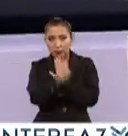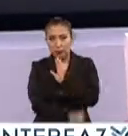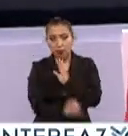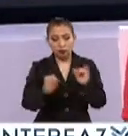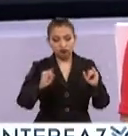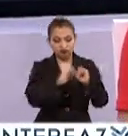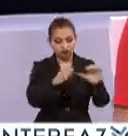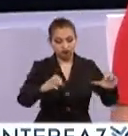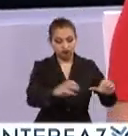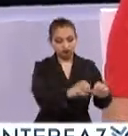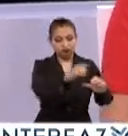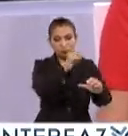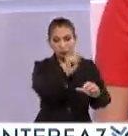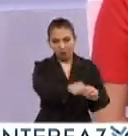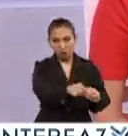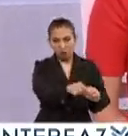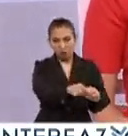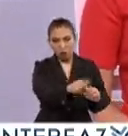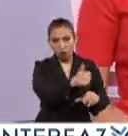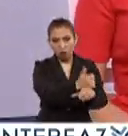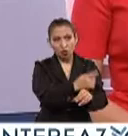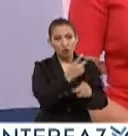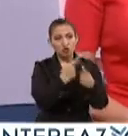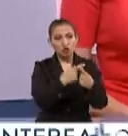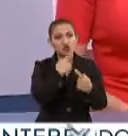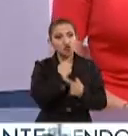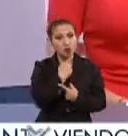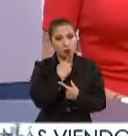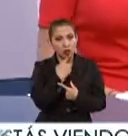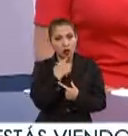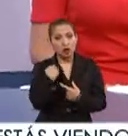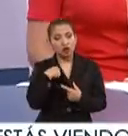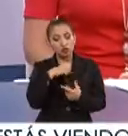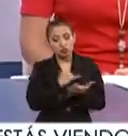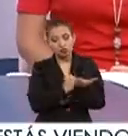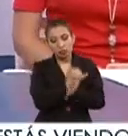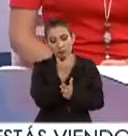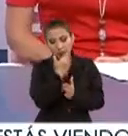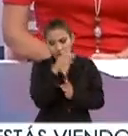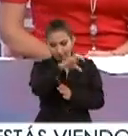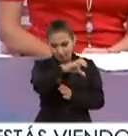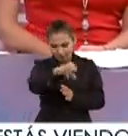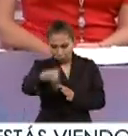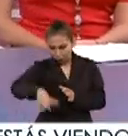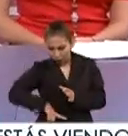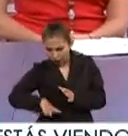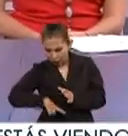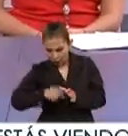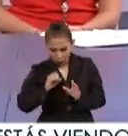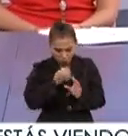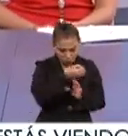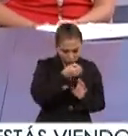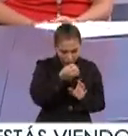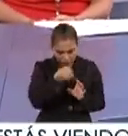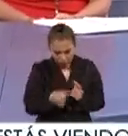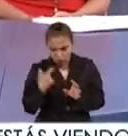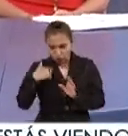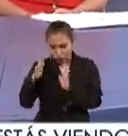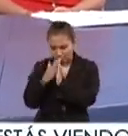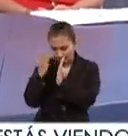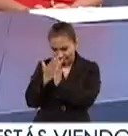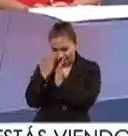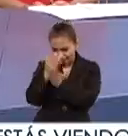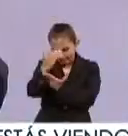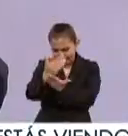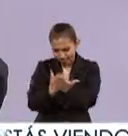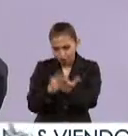la institucionalización de la propia Cruz Roja Mexicana. Hemos determinado muy bien los órganos de gobierno, hemos creado manuales de